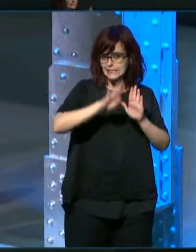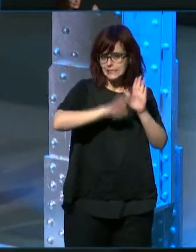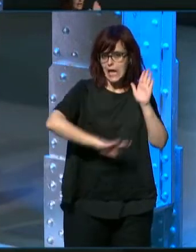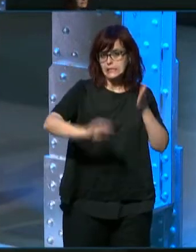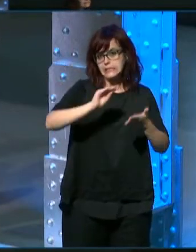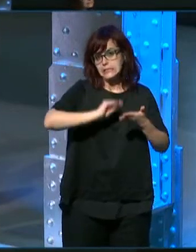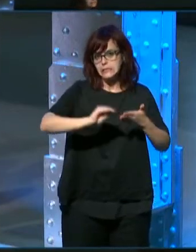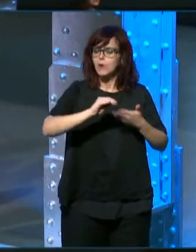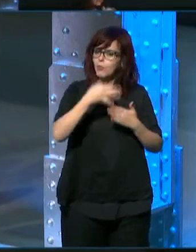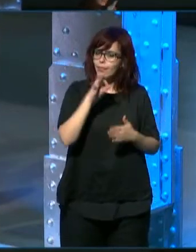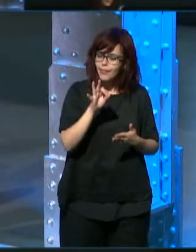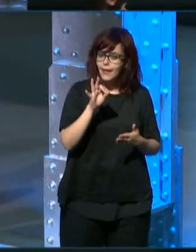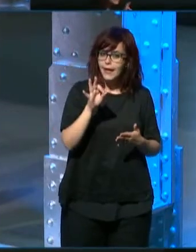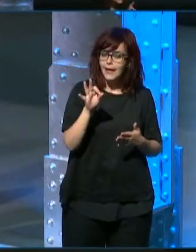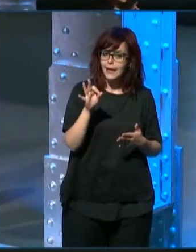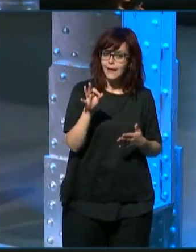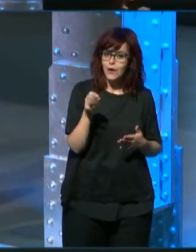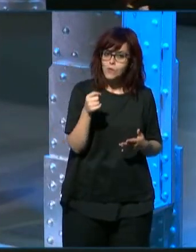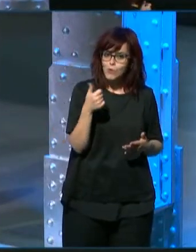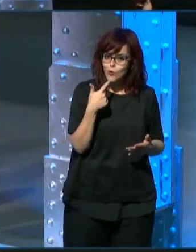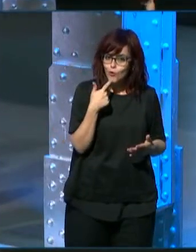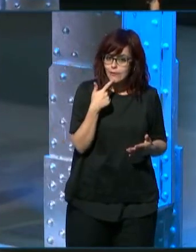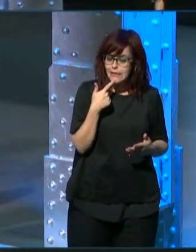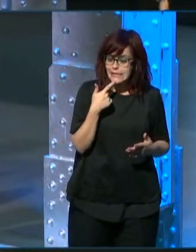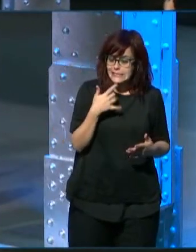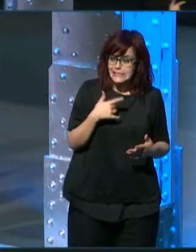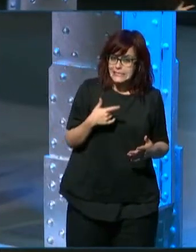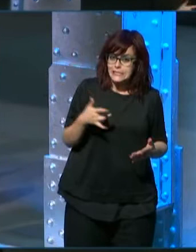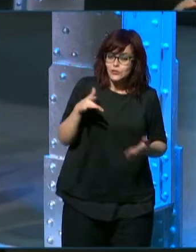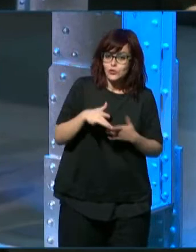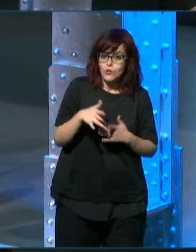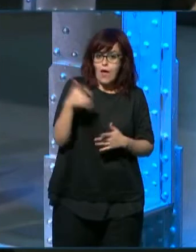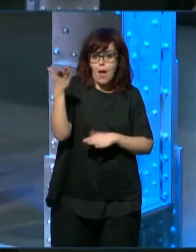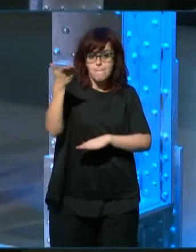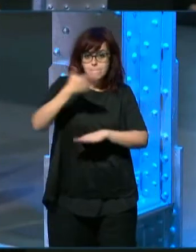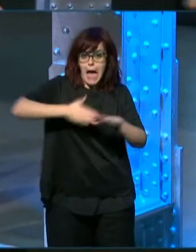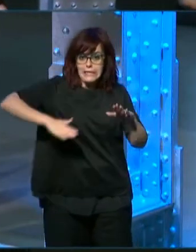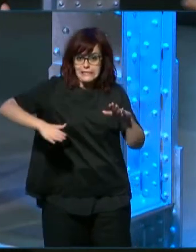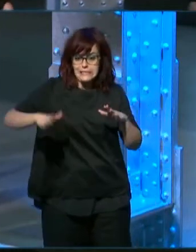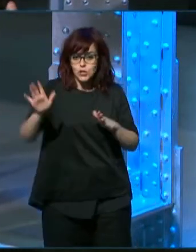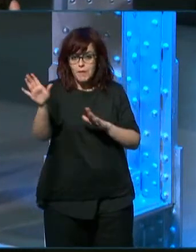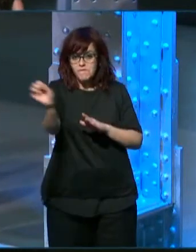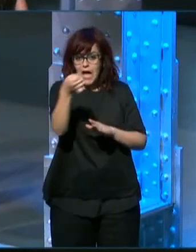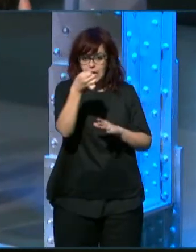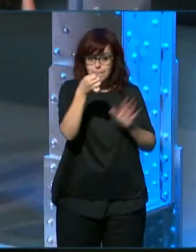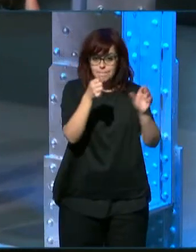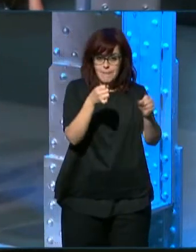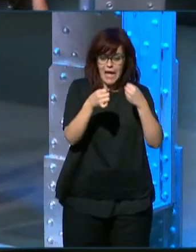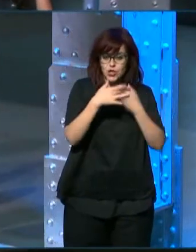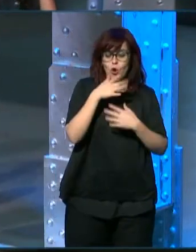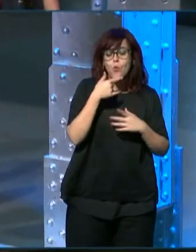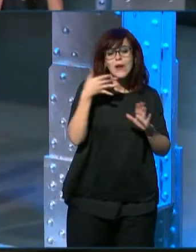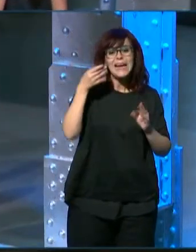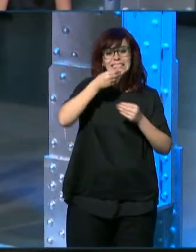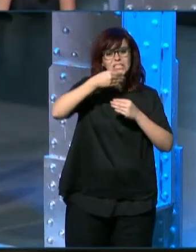ciertos, ¿cómo diría?, complejo de amputación. Yo cuando hice una antología lo que sentí fue las